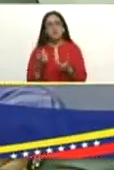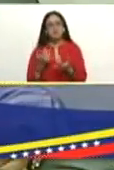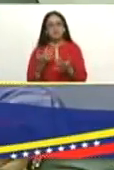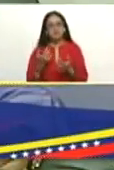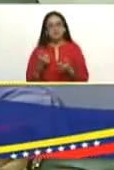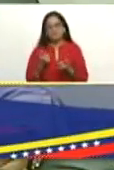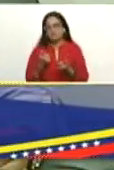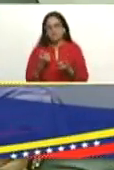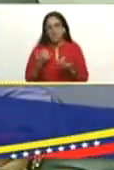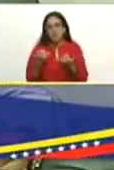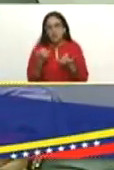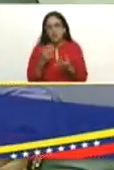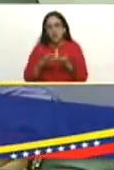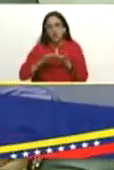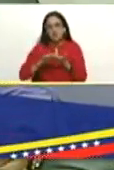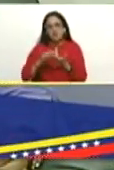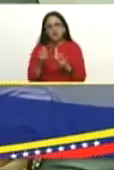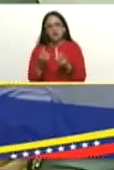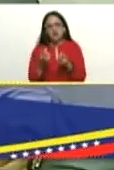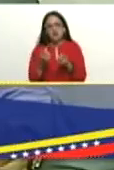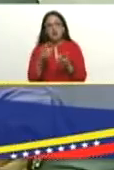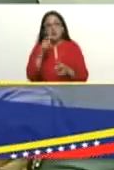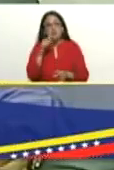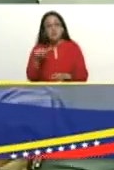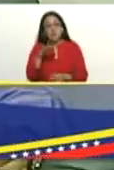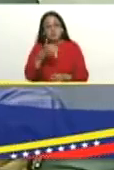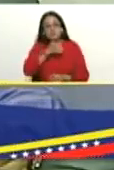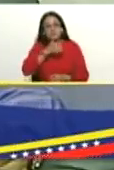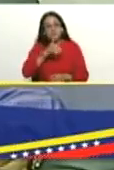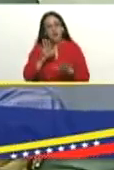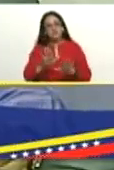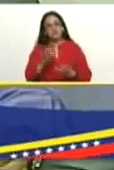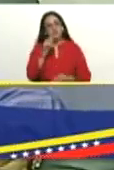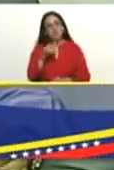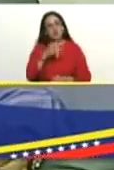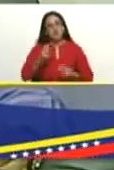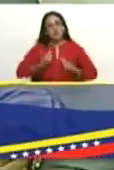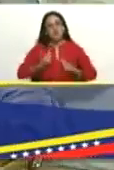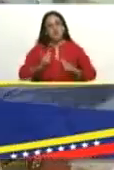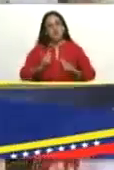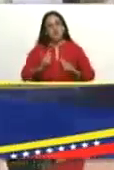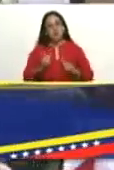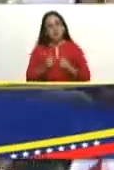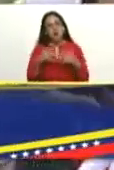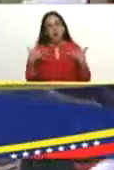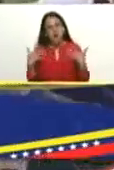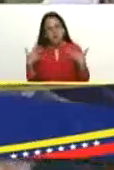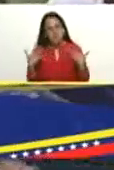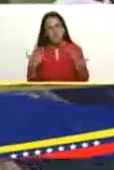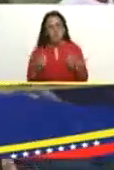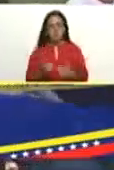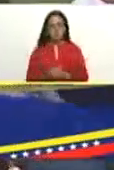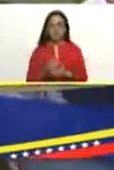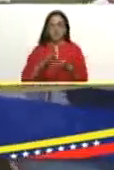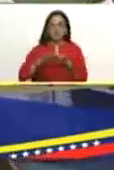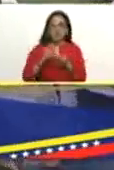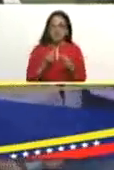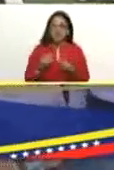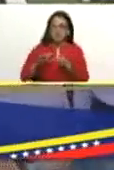es el poder popular que necesitamos. Activador, resistencia, vivo, con ánimo, con ganas,